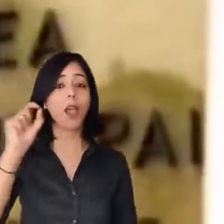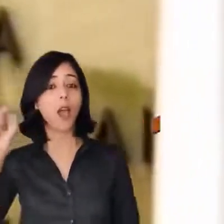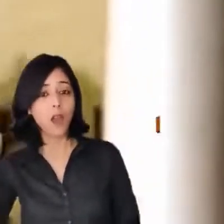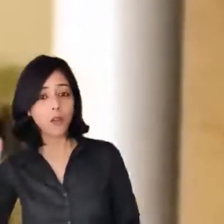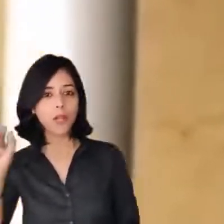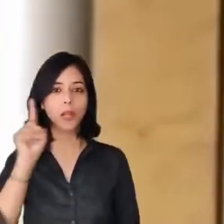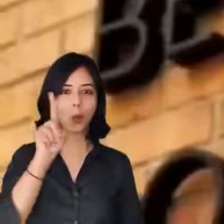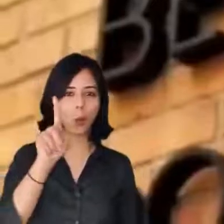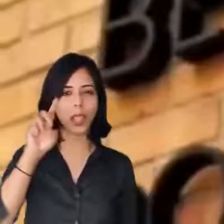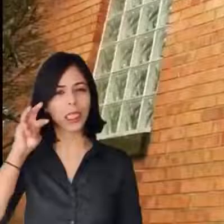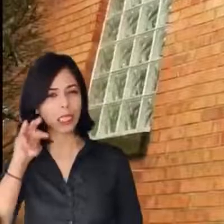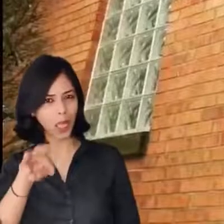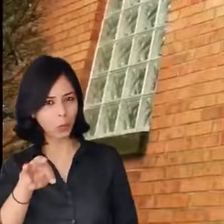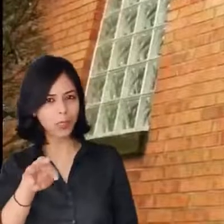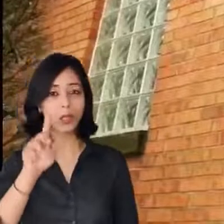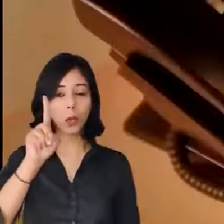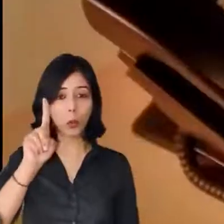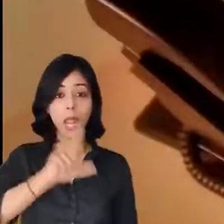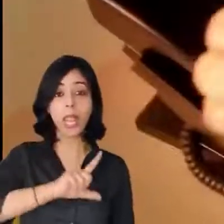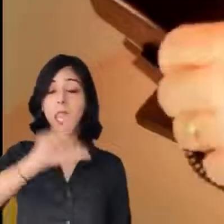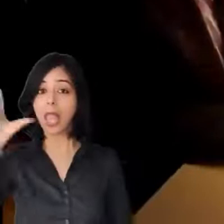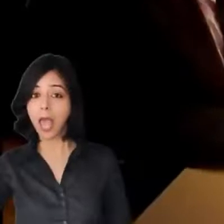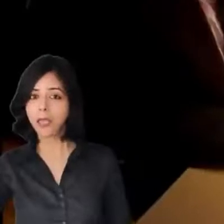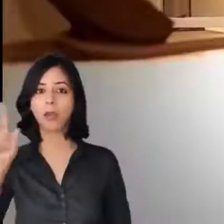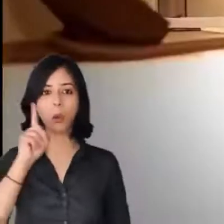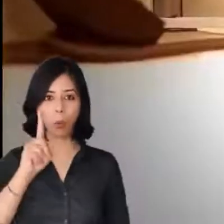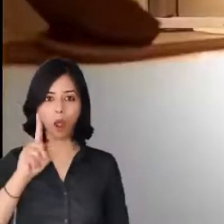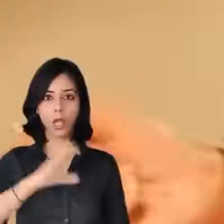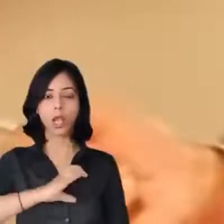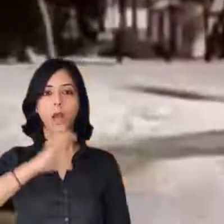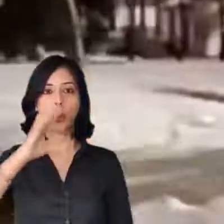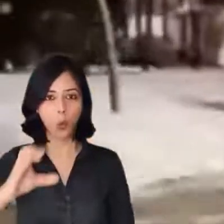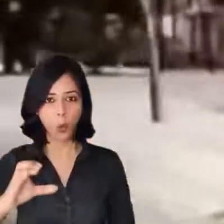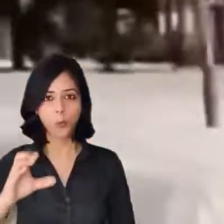Y entonces, la policía de Berea recibió la llamada que había estado esperando.